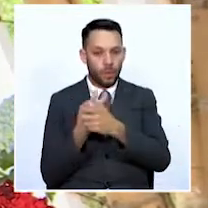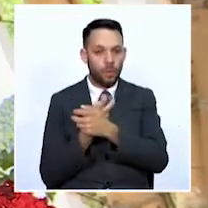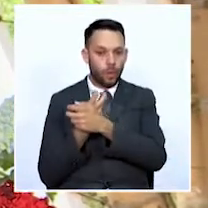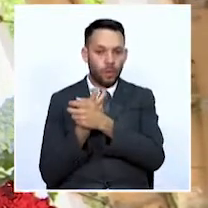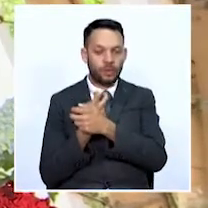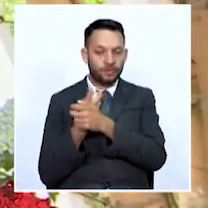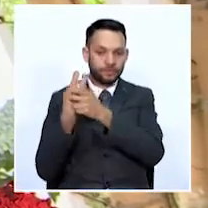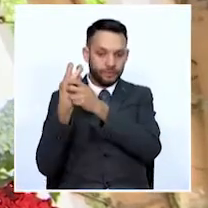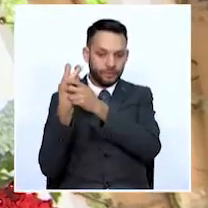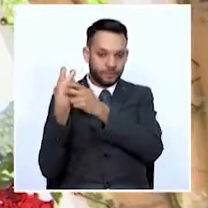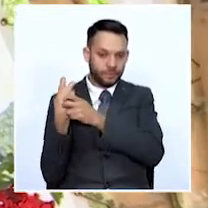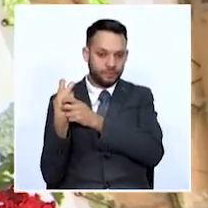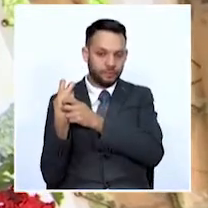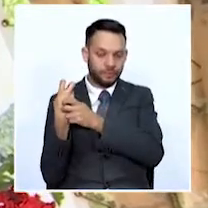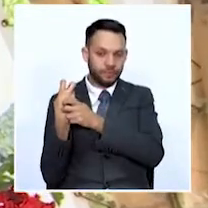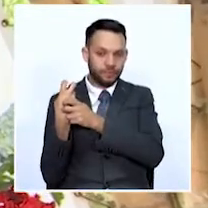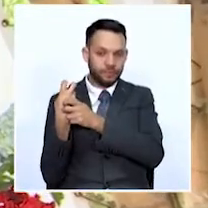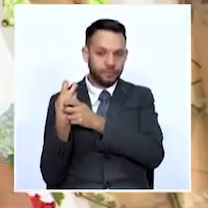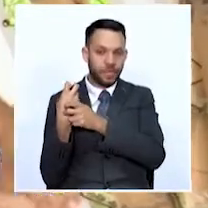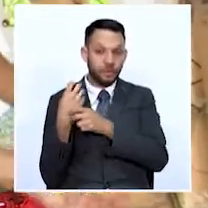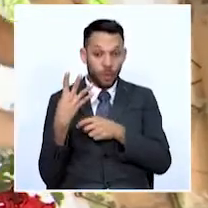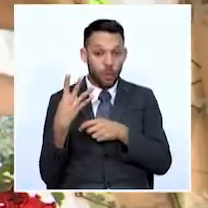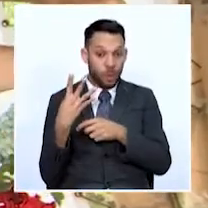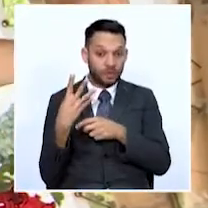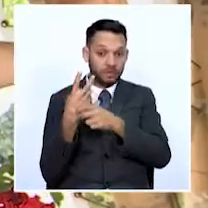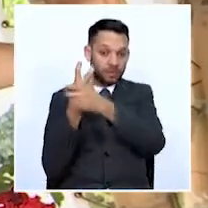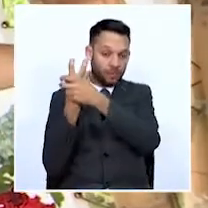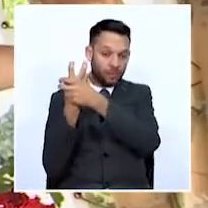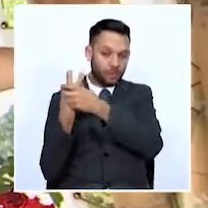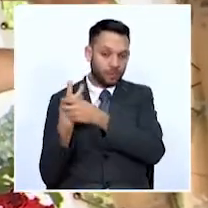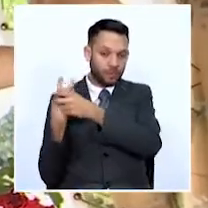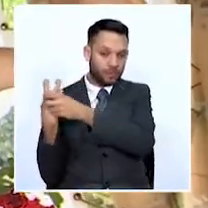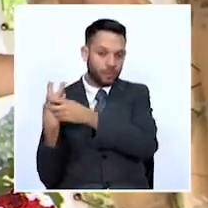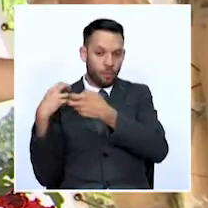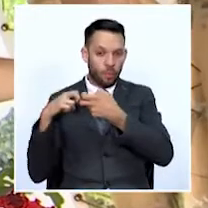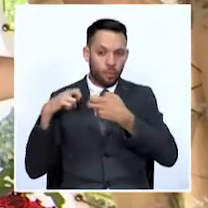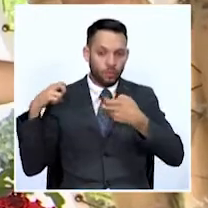¿sí? Pero si yo lo hago al contrario, con el pulgar hacia abajo,